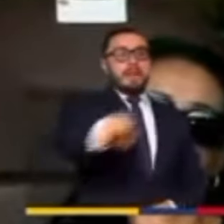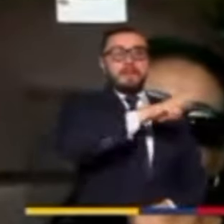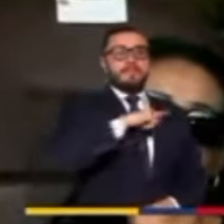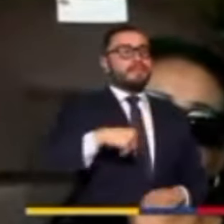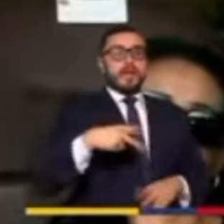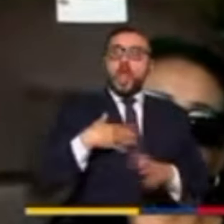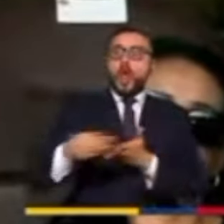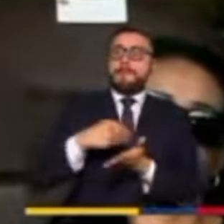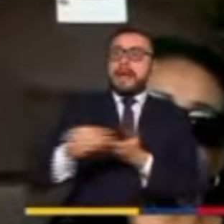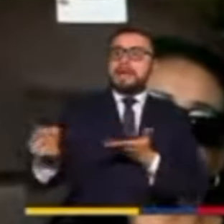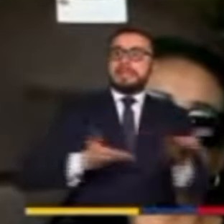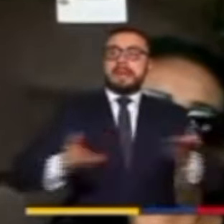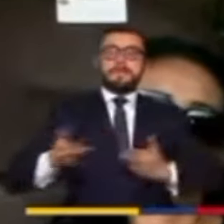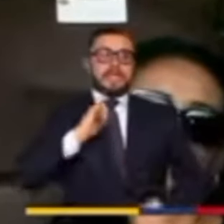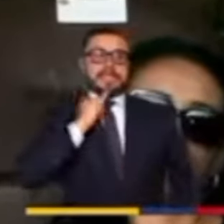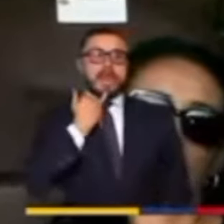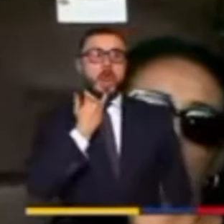el otro y compra los servicios.